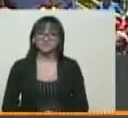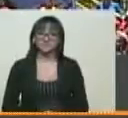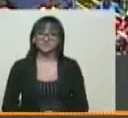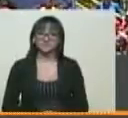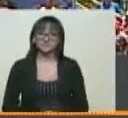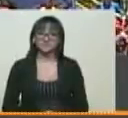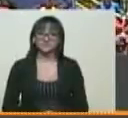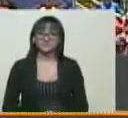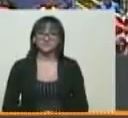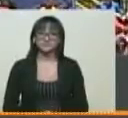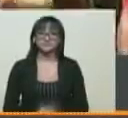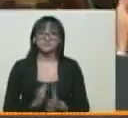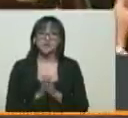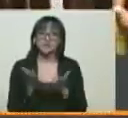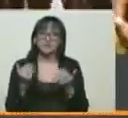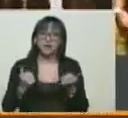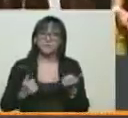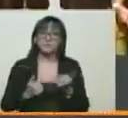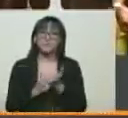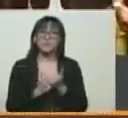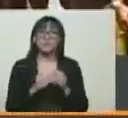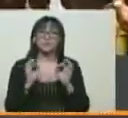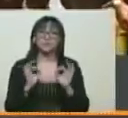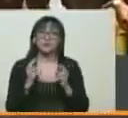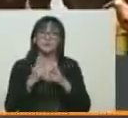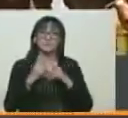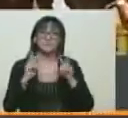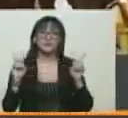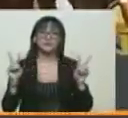Yo les pido apoyo para consolidar la paz.